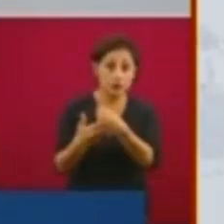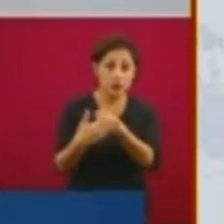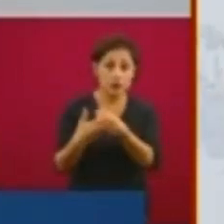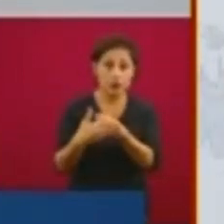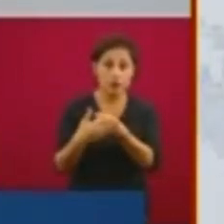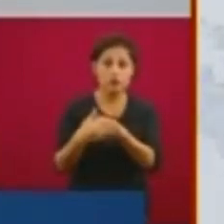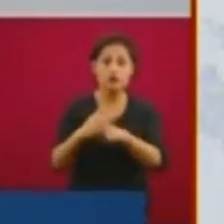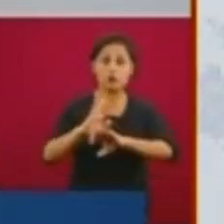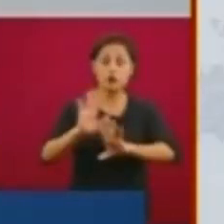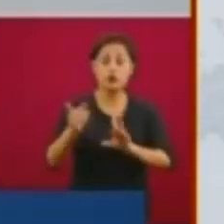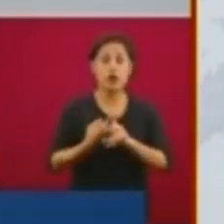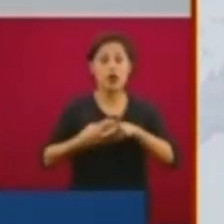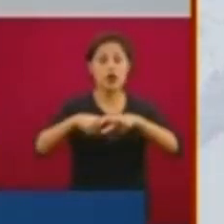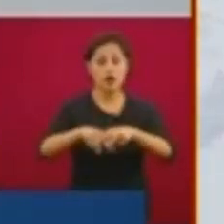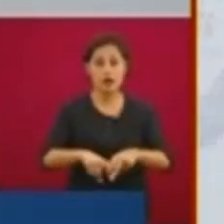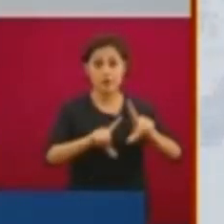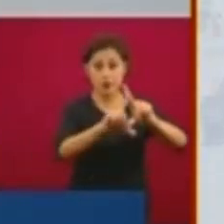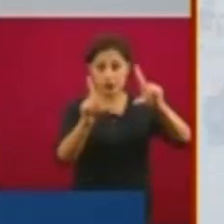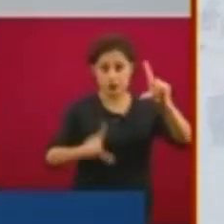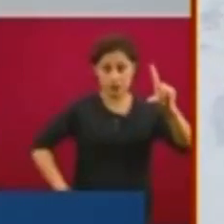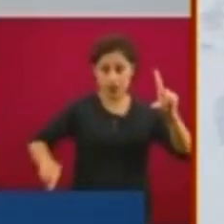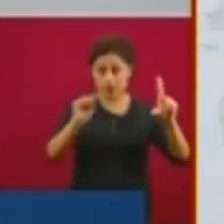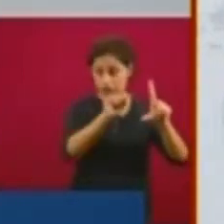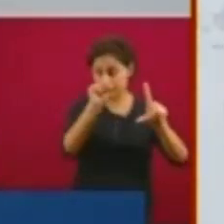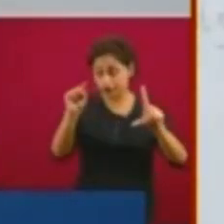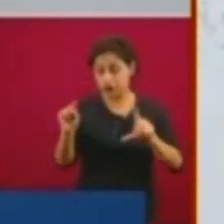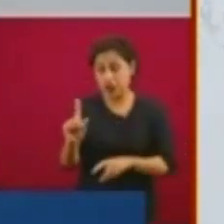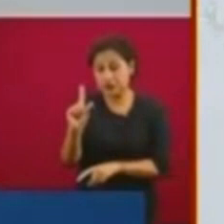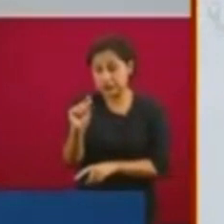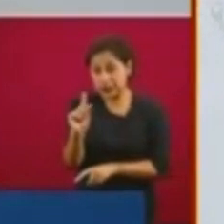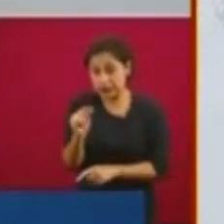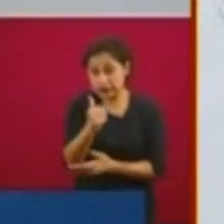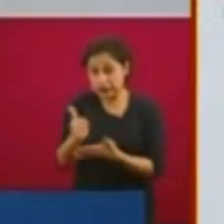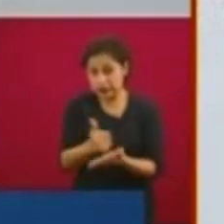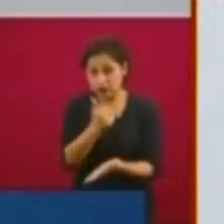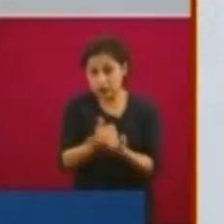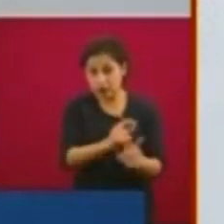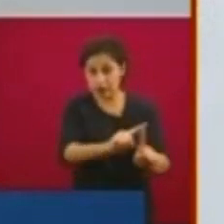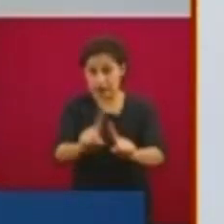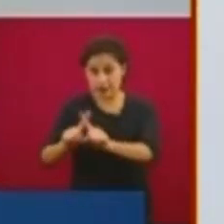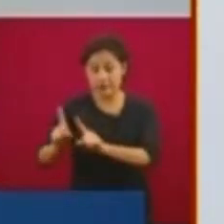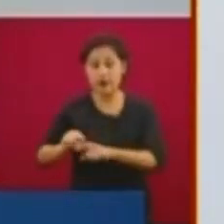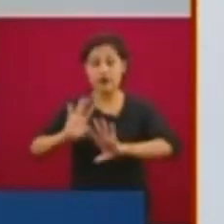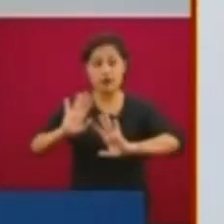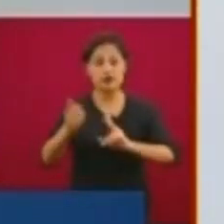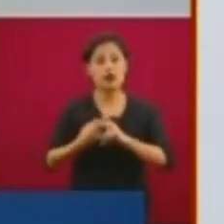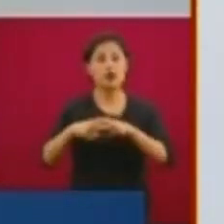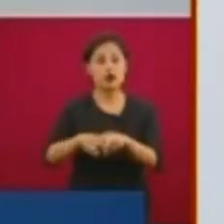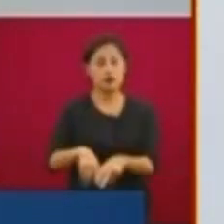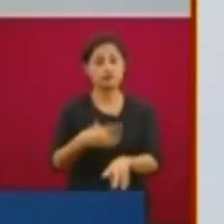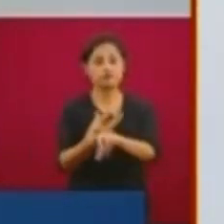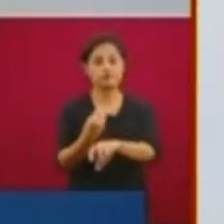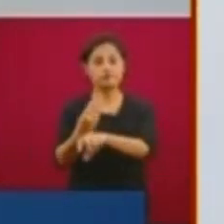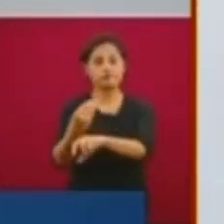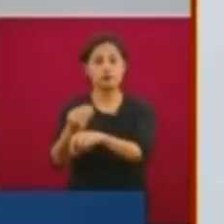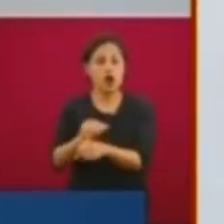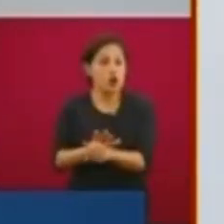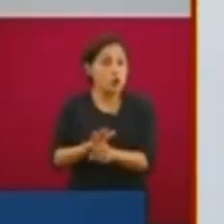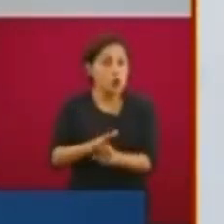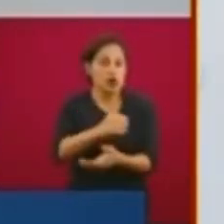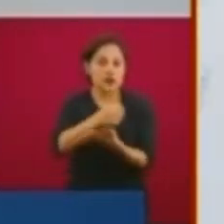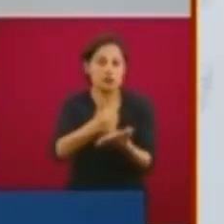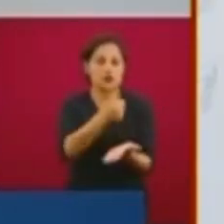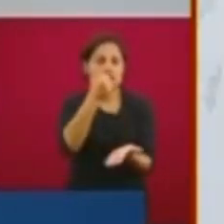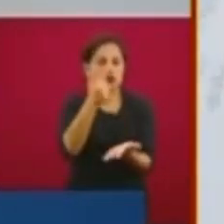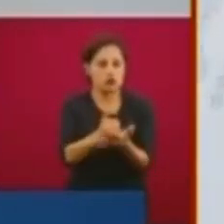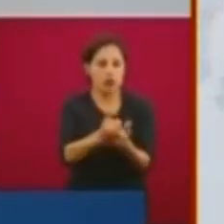Nos interesan mucho los espacios públicos. La gran mayoría de estos equipamientos tiene una incidencia para el público, llámese un